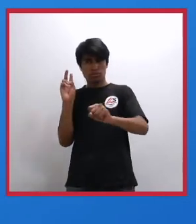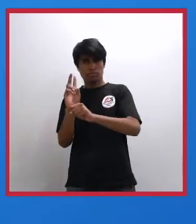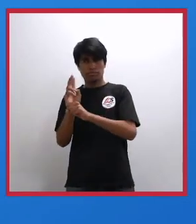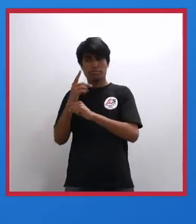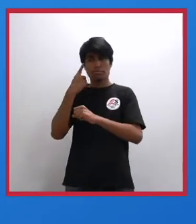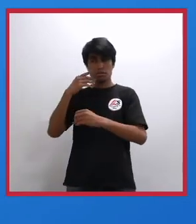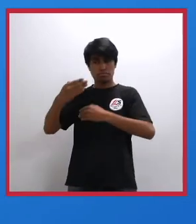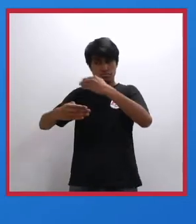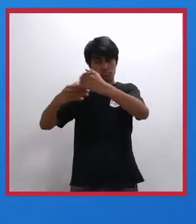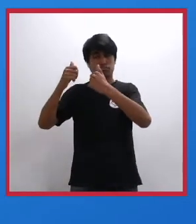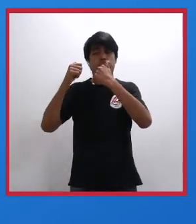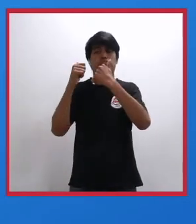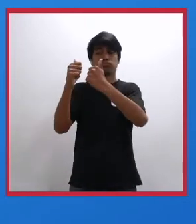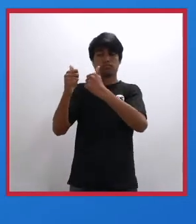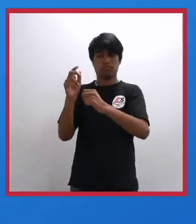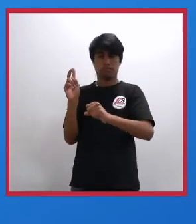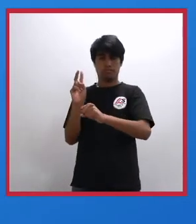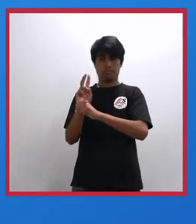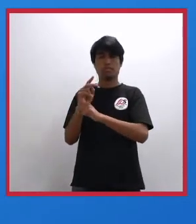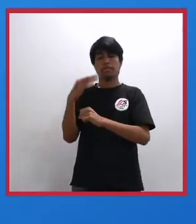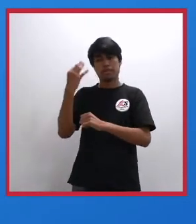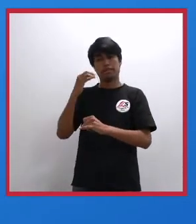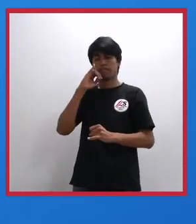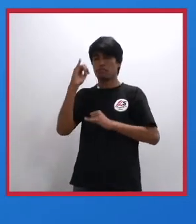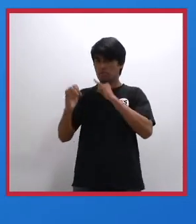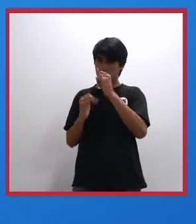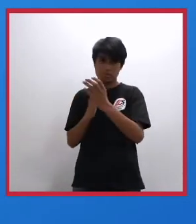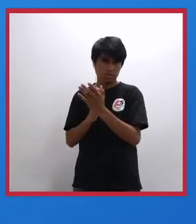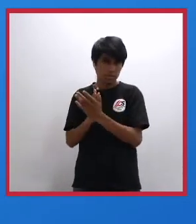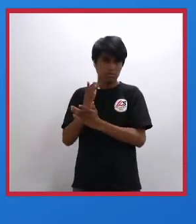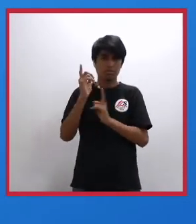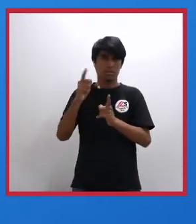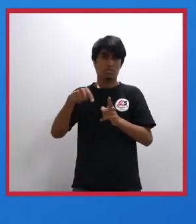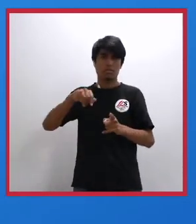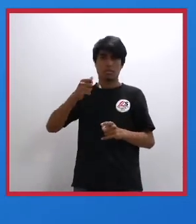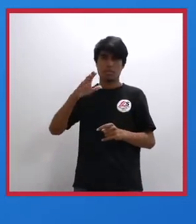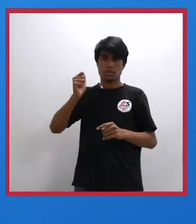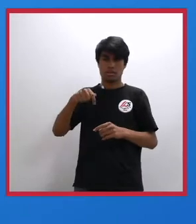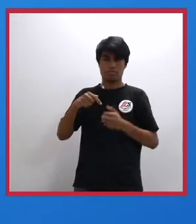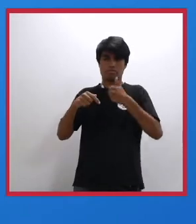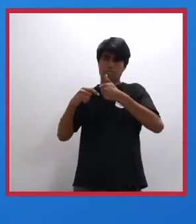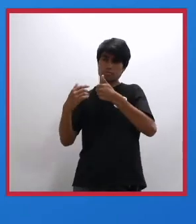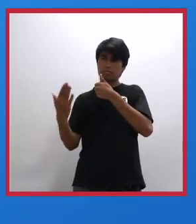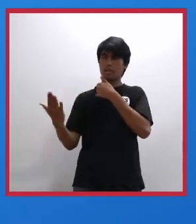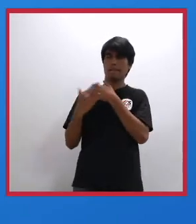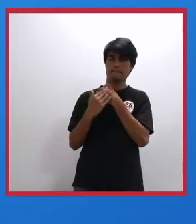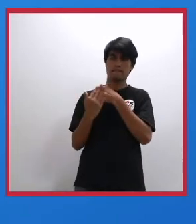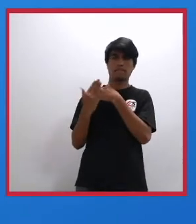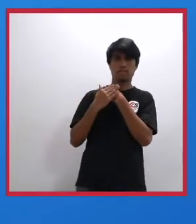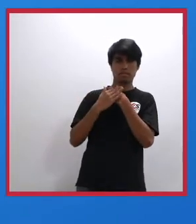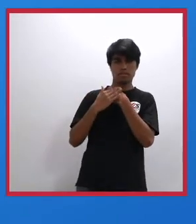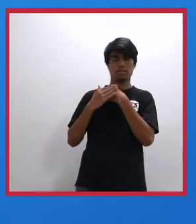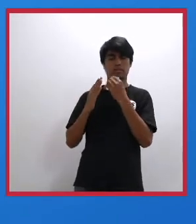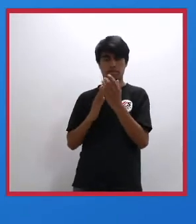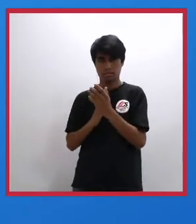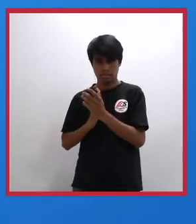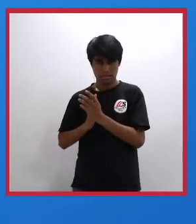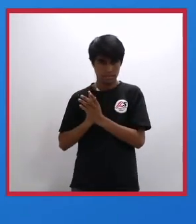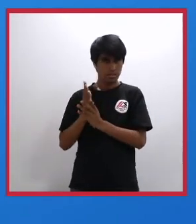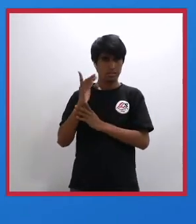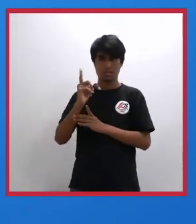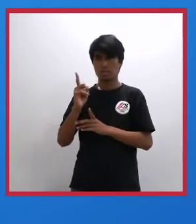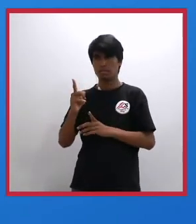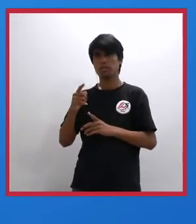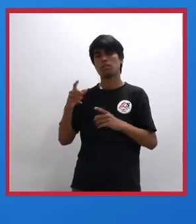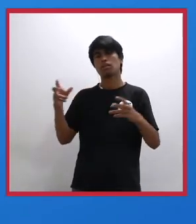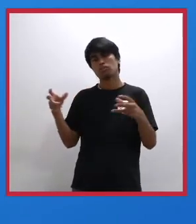más. Y sí, es necesario informar esos cambios a JICA y el canal sería las reuniones periódicas que mantenemos